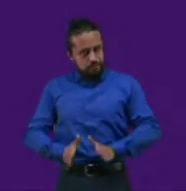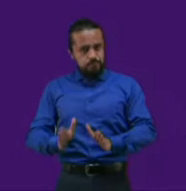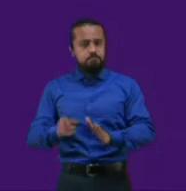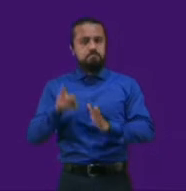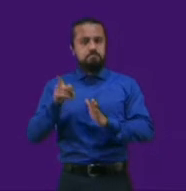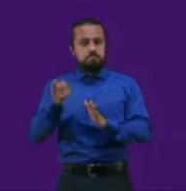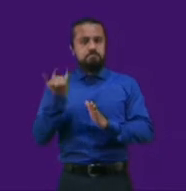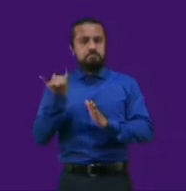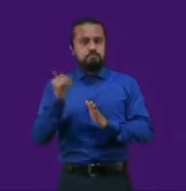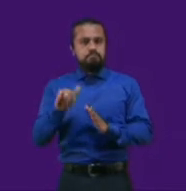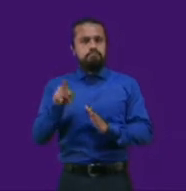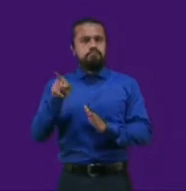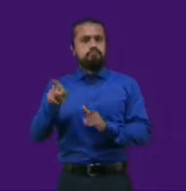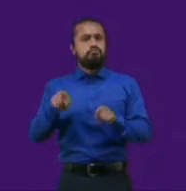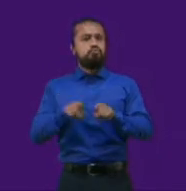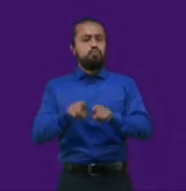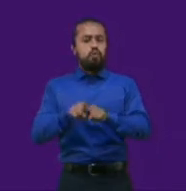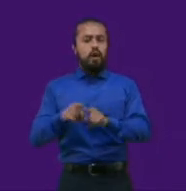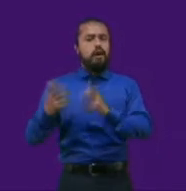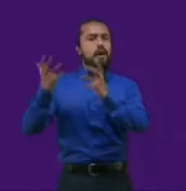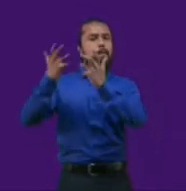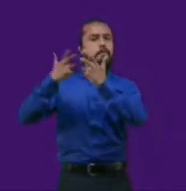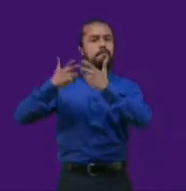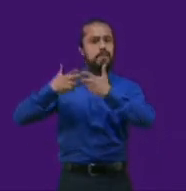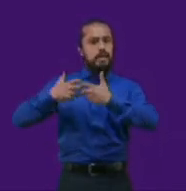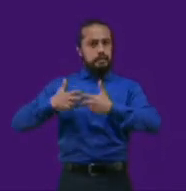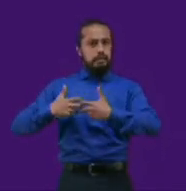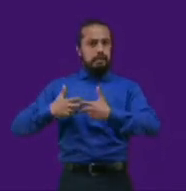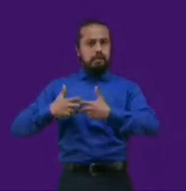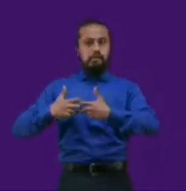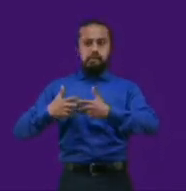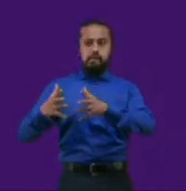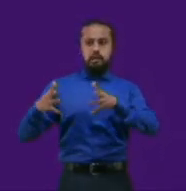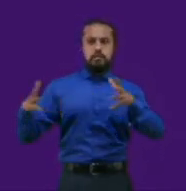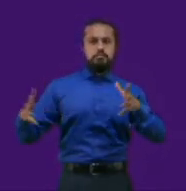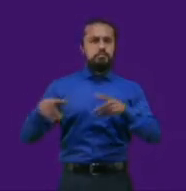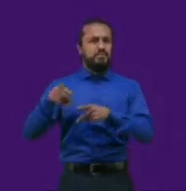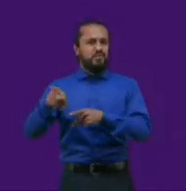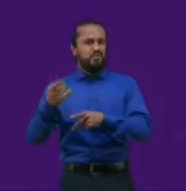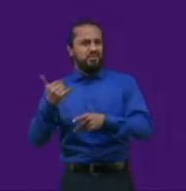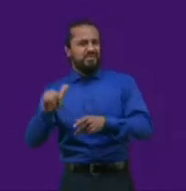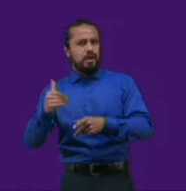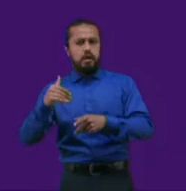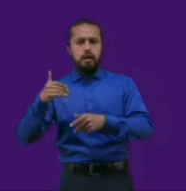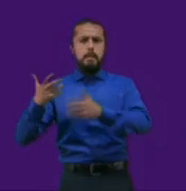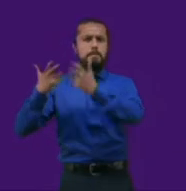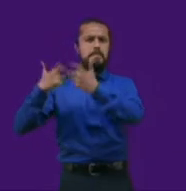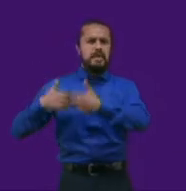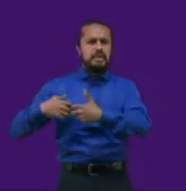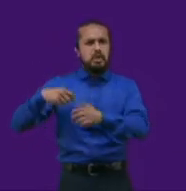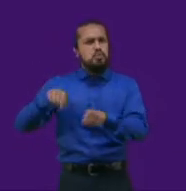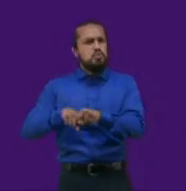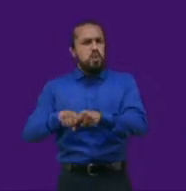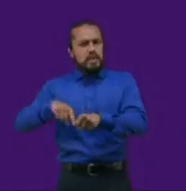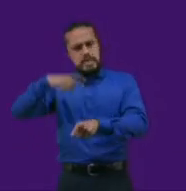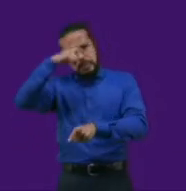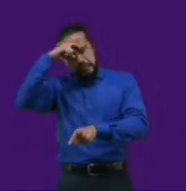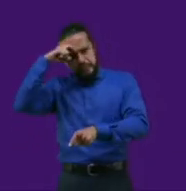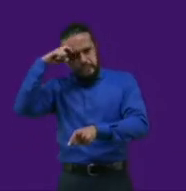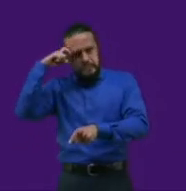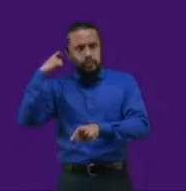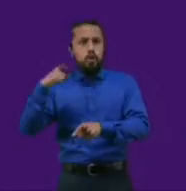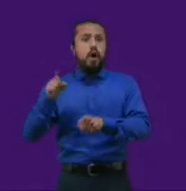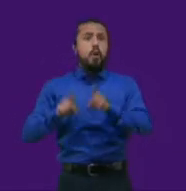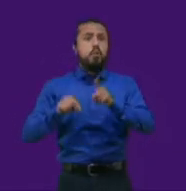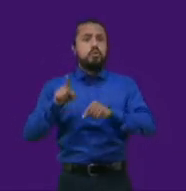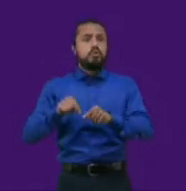convertirse en empresas muy grandes. Algunas de ellas han levantado varios millones o cientos de